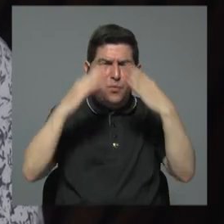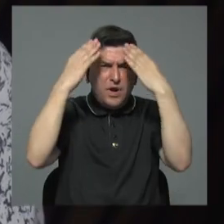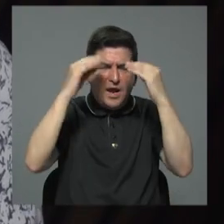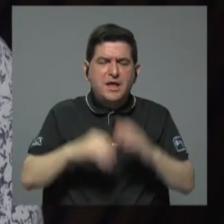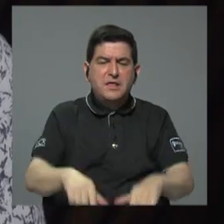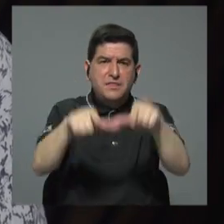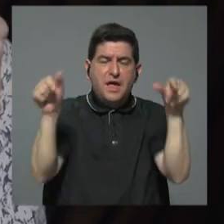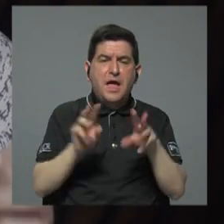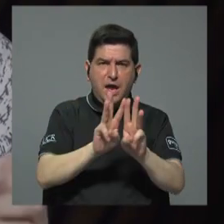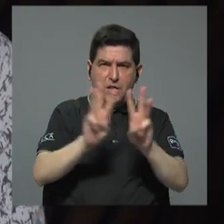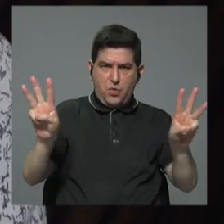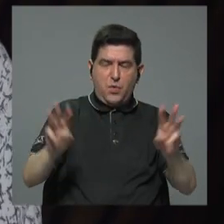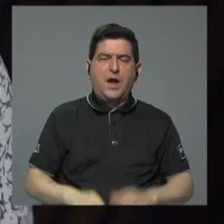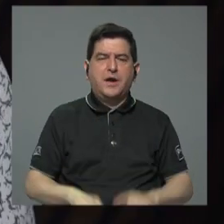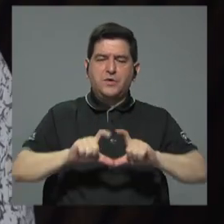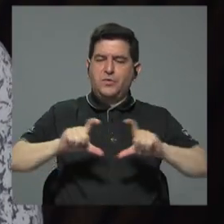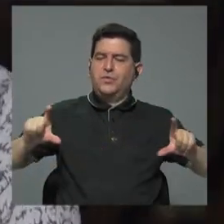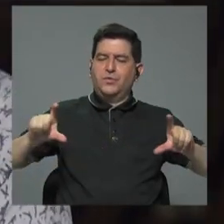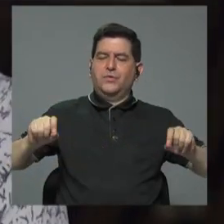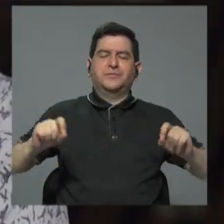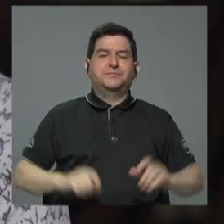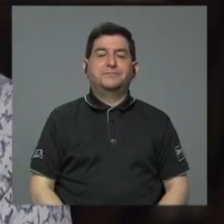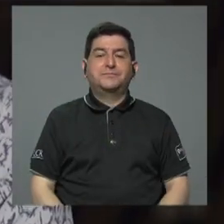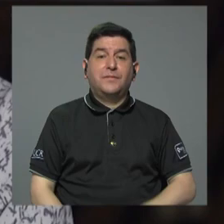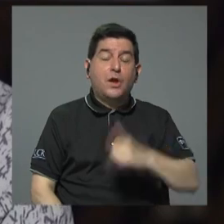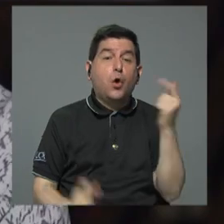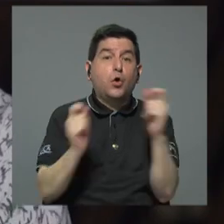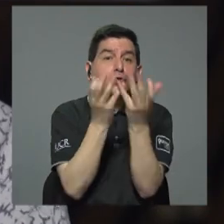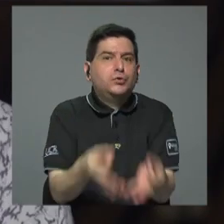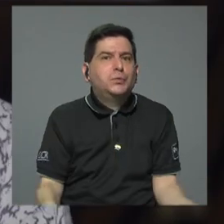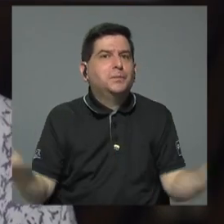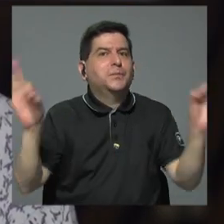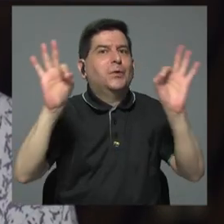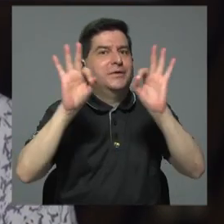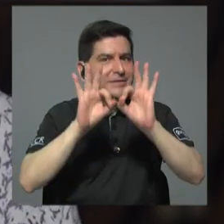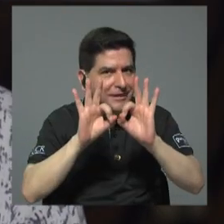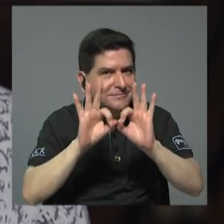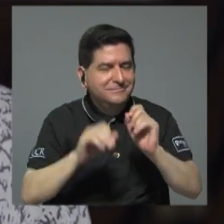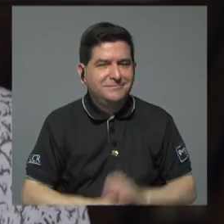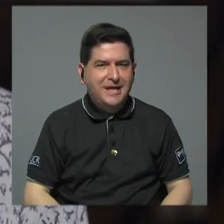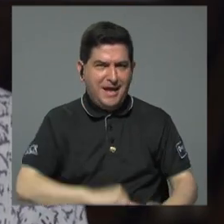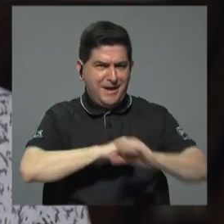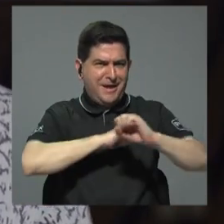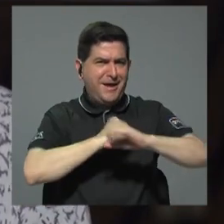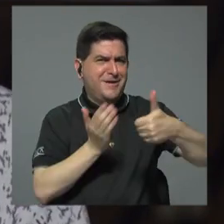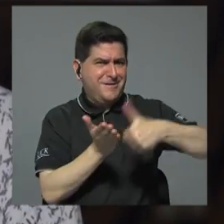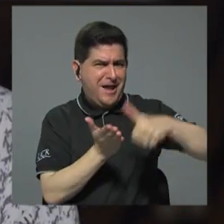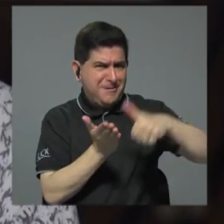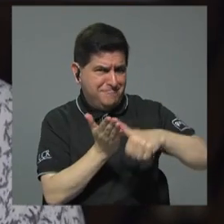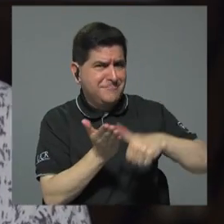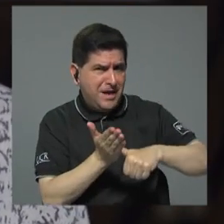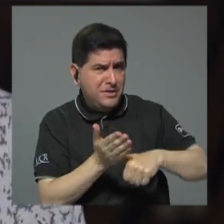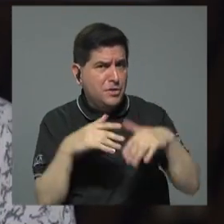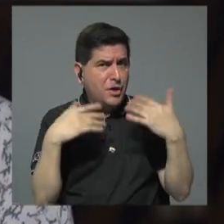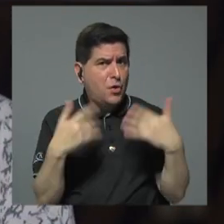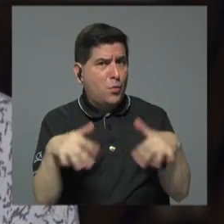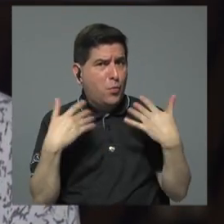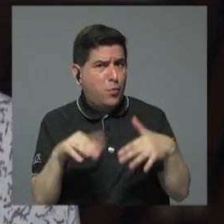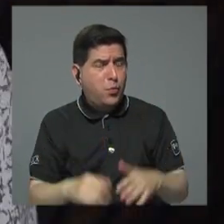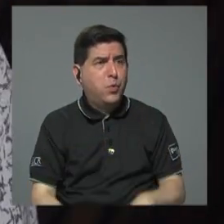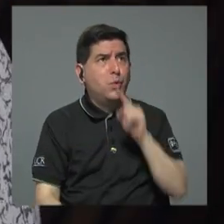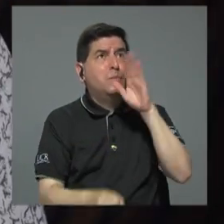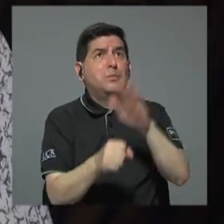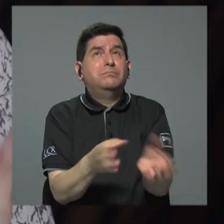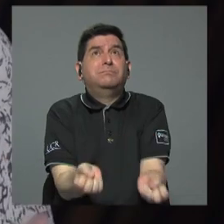en nuestro sitio web doblecheck.cr. Otro detalle muy importante, las campañas electorales vienen cargadas de